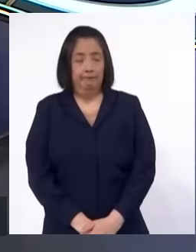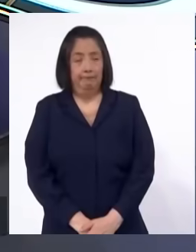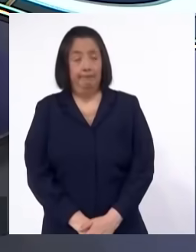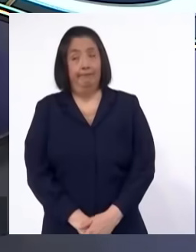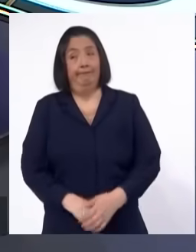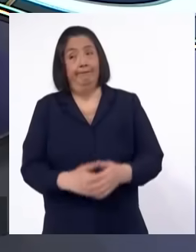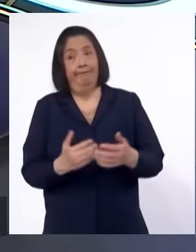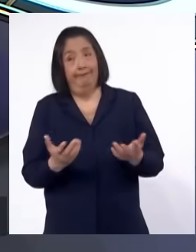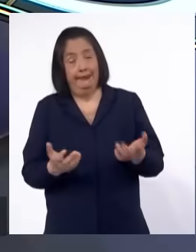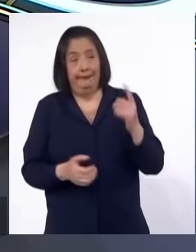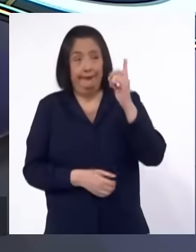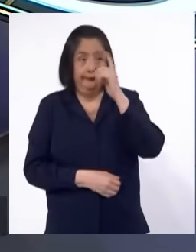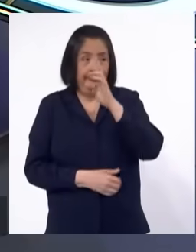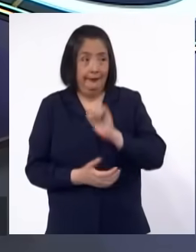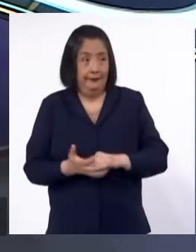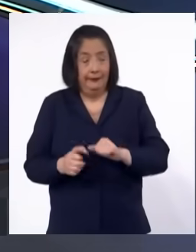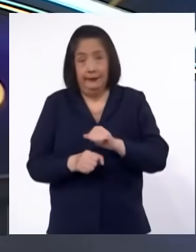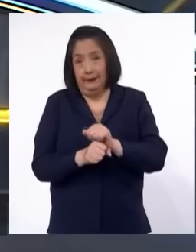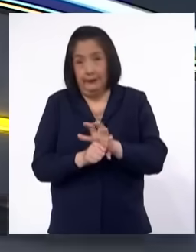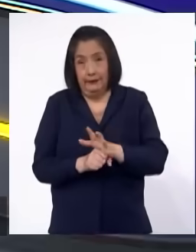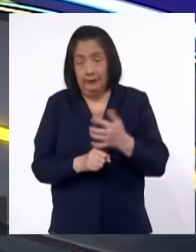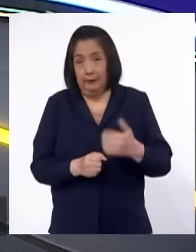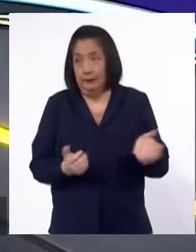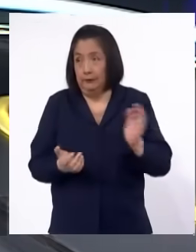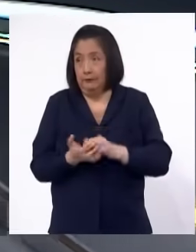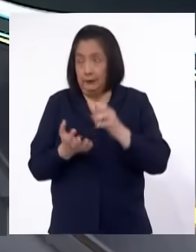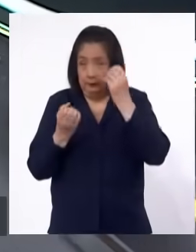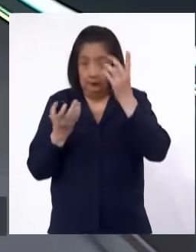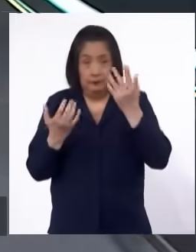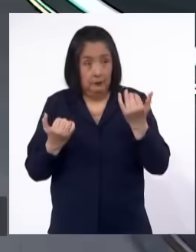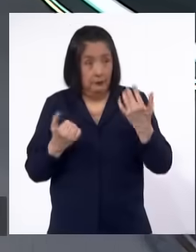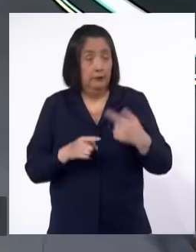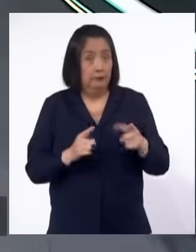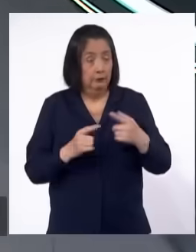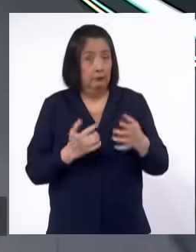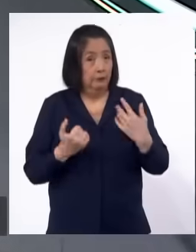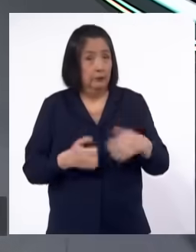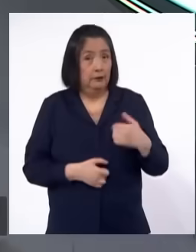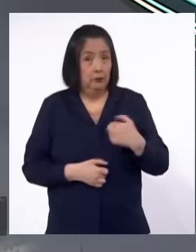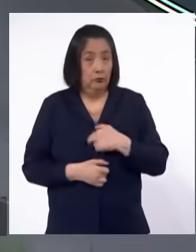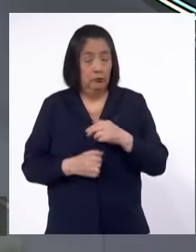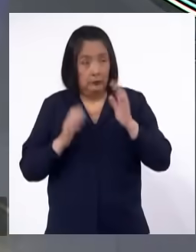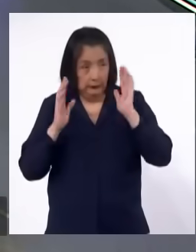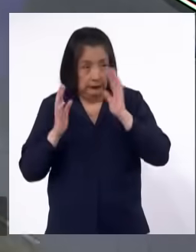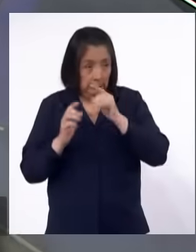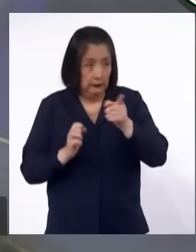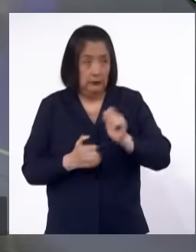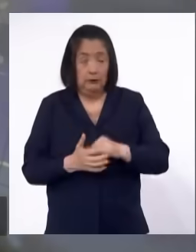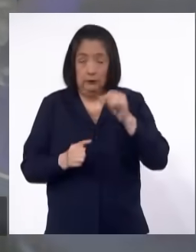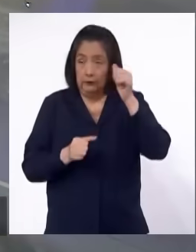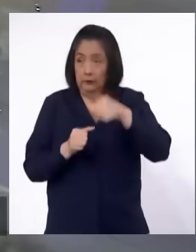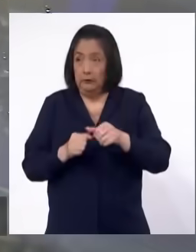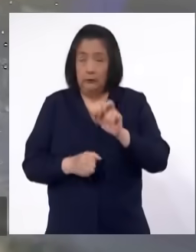Esa es una situación muy complicada, lo que sucede con la COVID-19. Tenemos más información en vivo, pero vamos a estar muy al pendiente.